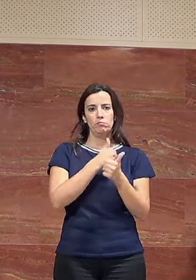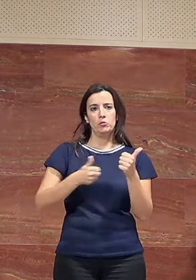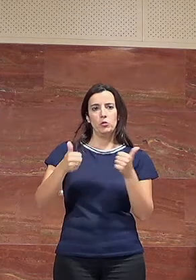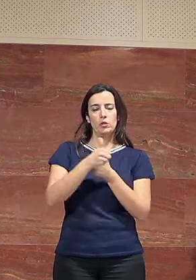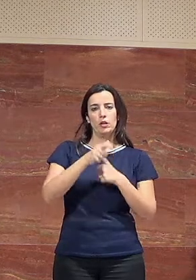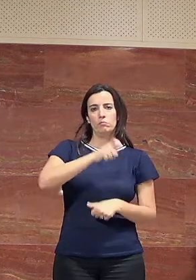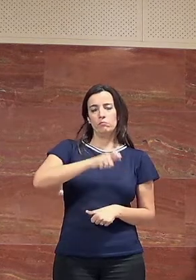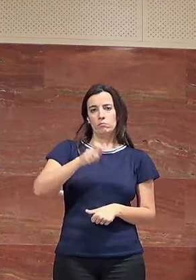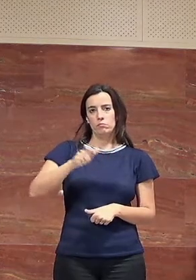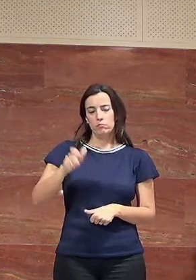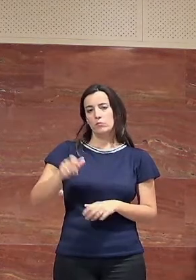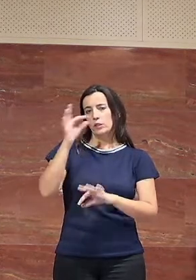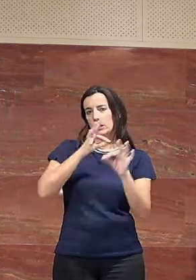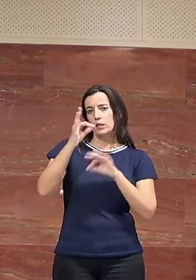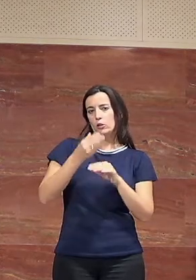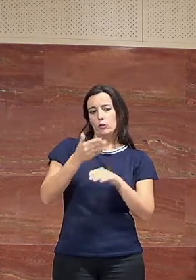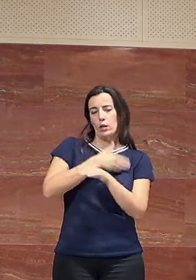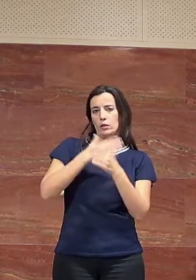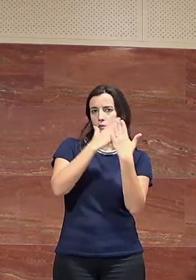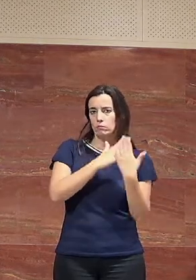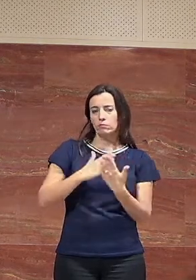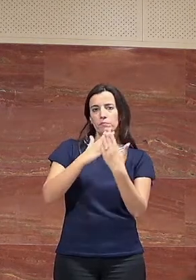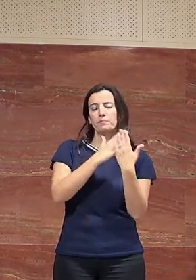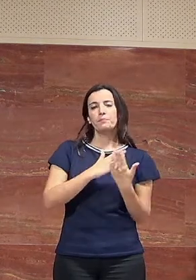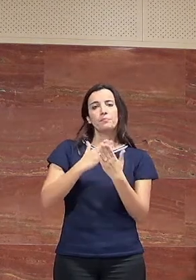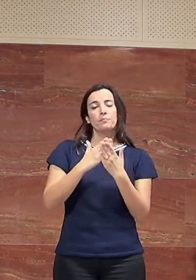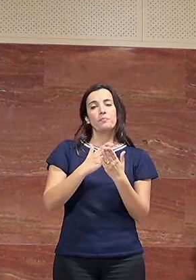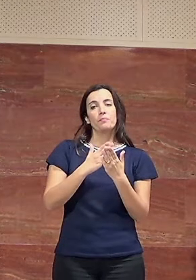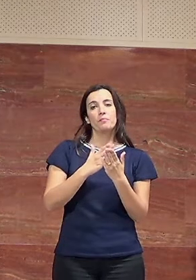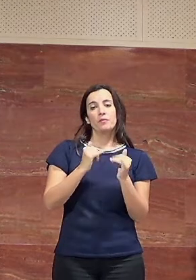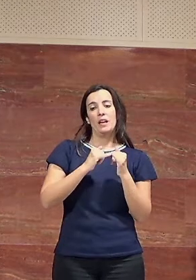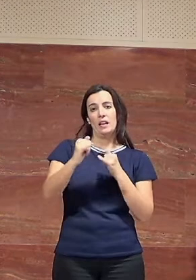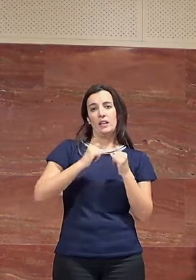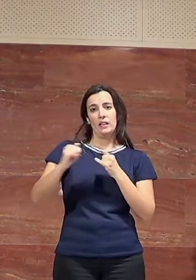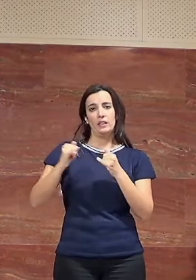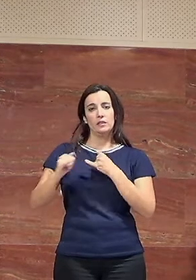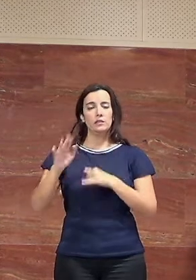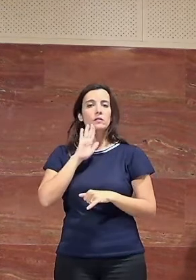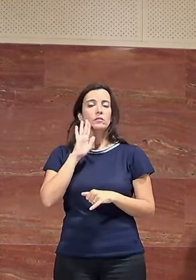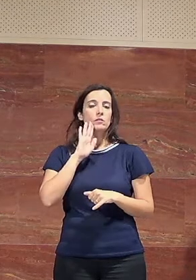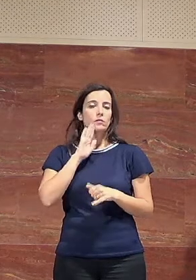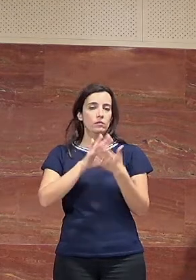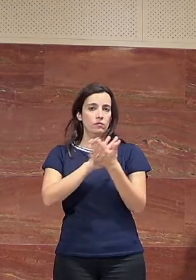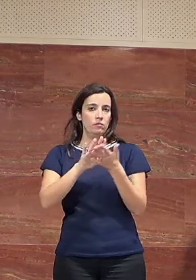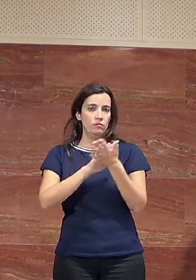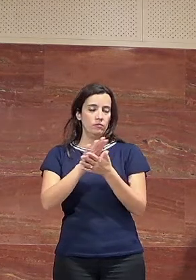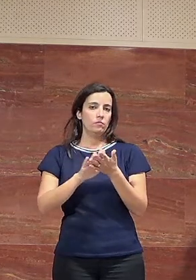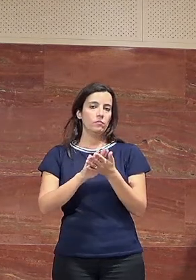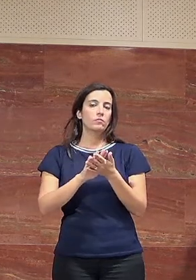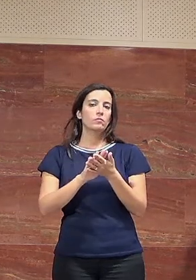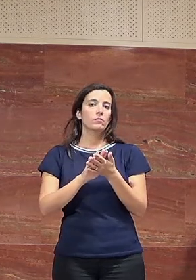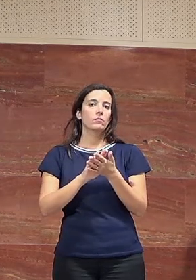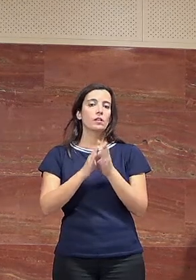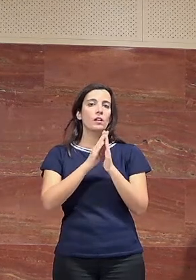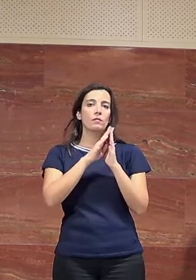planificación que habíamos estudiado anteriormente, en la calle Palma. Es el eje este que comentábamos que enlazaría en su actuación completa la